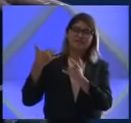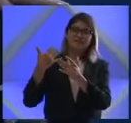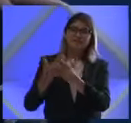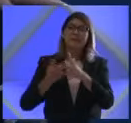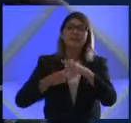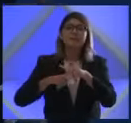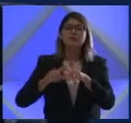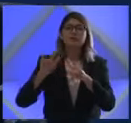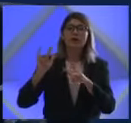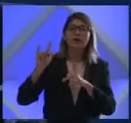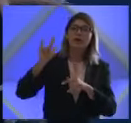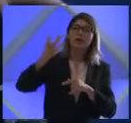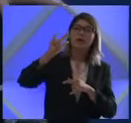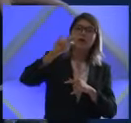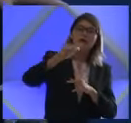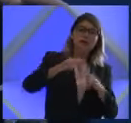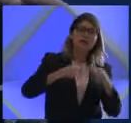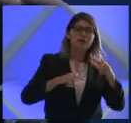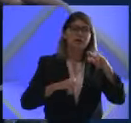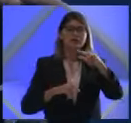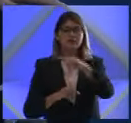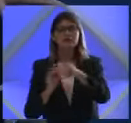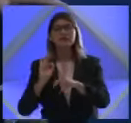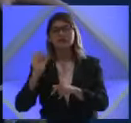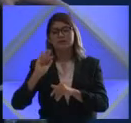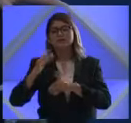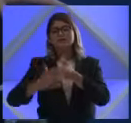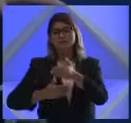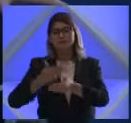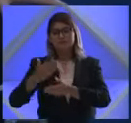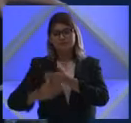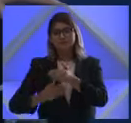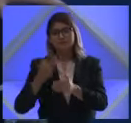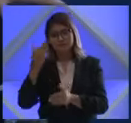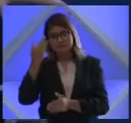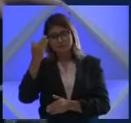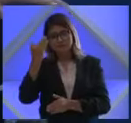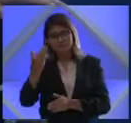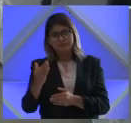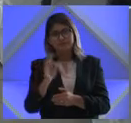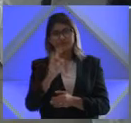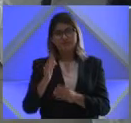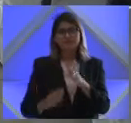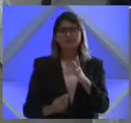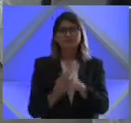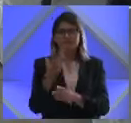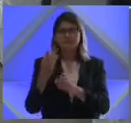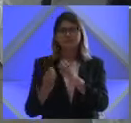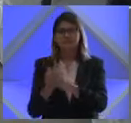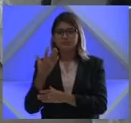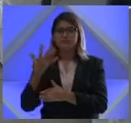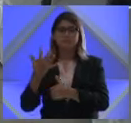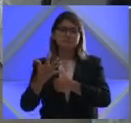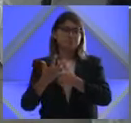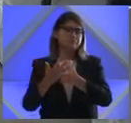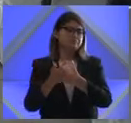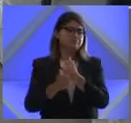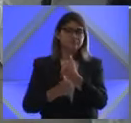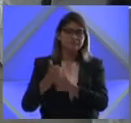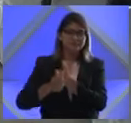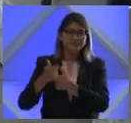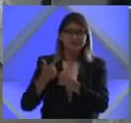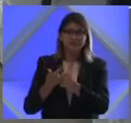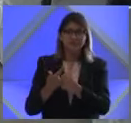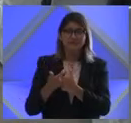y quizás con las décadas surjan nuevos competidores y que tanto